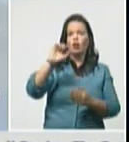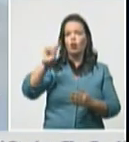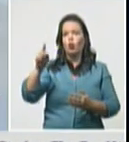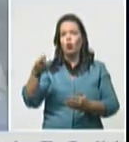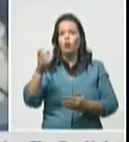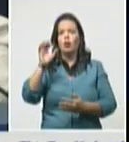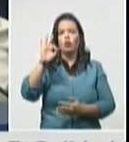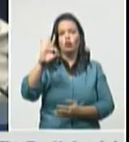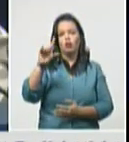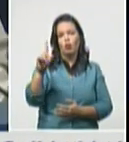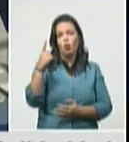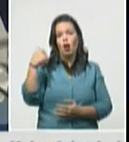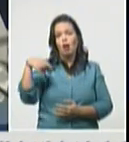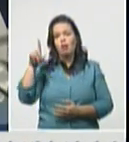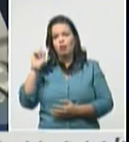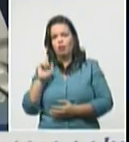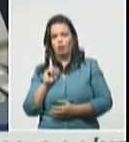de ayer.